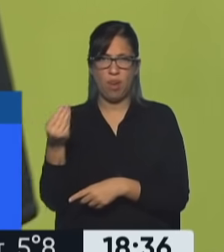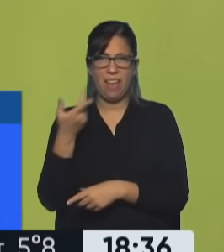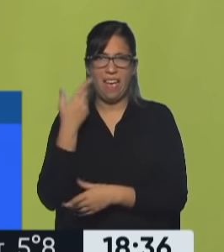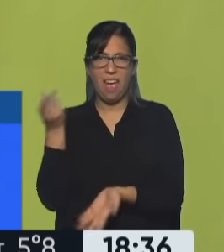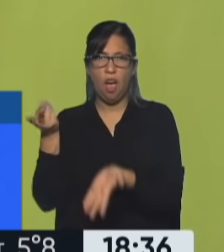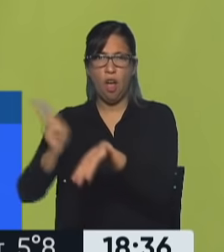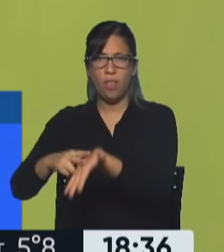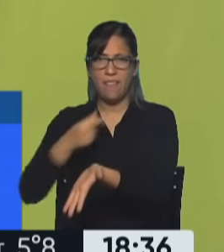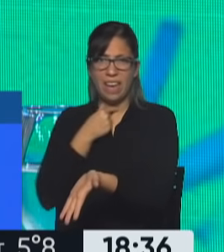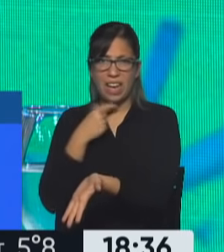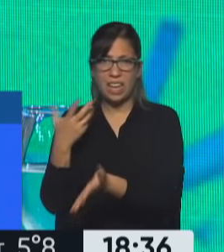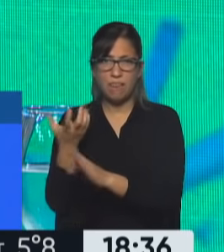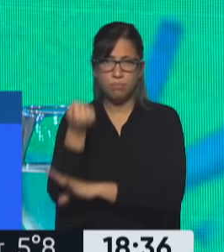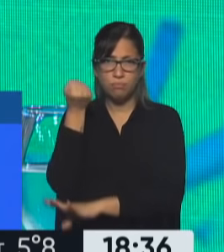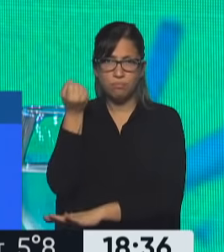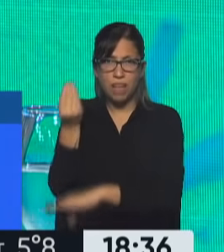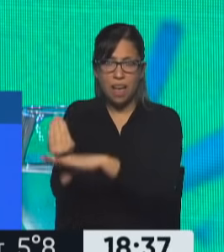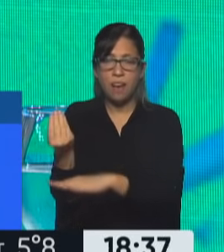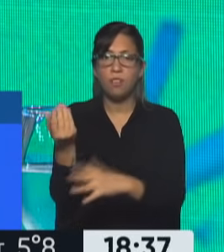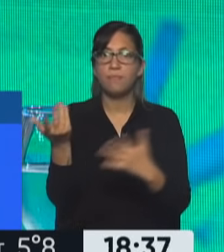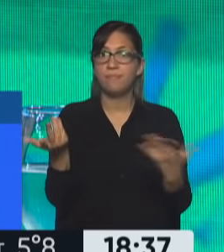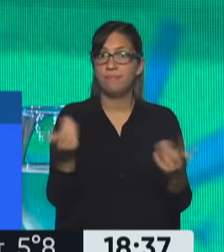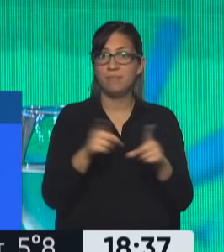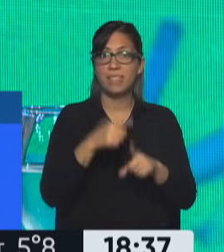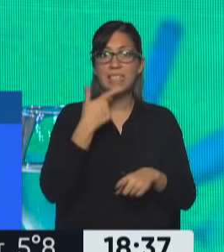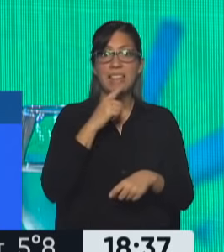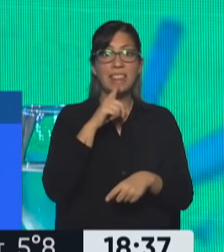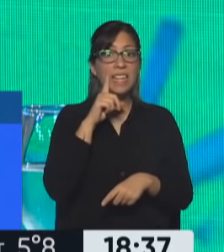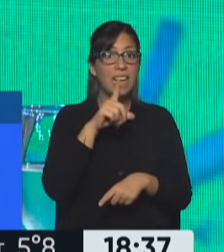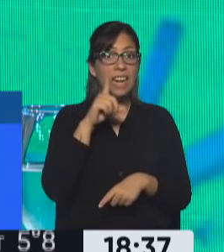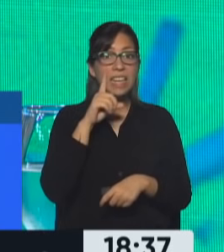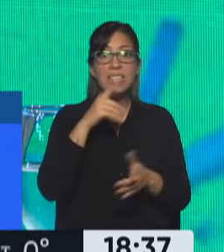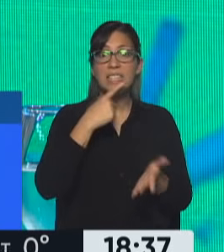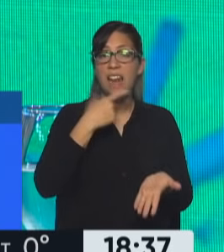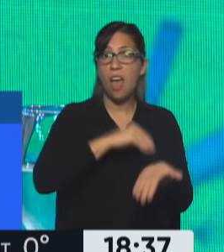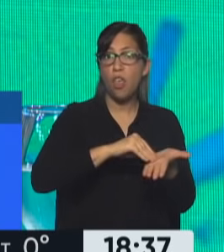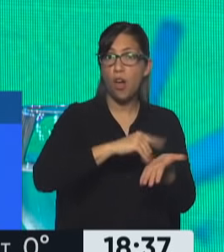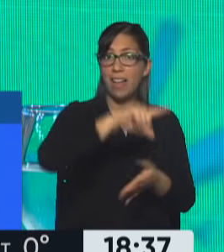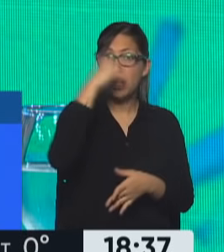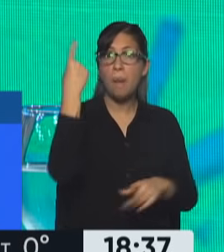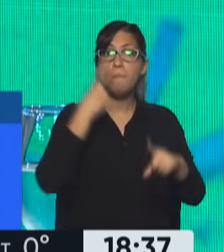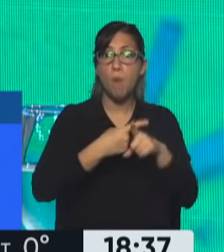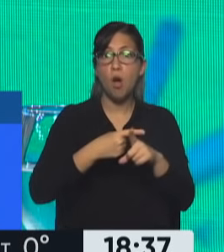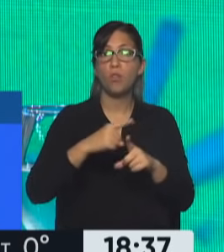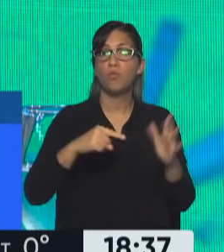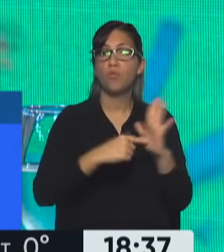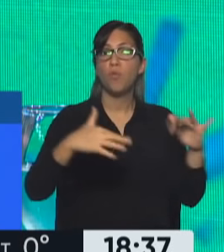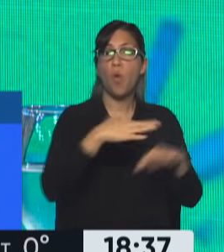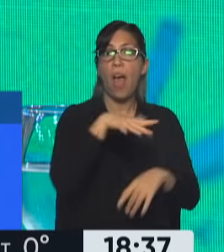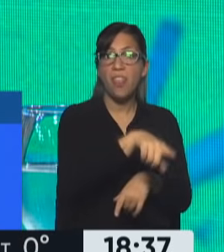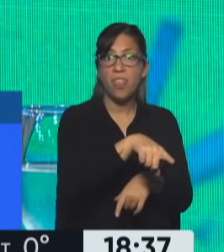de, bueno, cruzar de un lado al otro. De hecho, Diego Santilli fue senador nacional por la ciudad de Buenos Aires. Sí, Bueno,